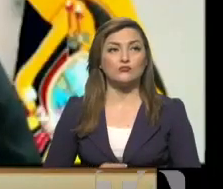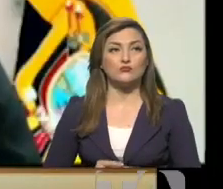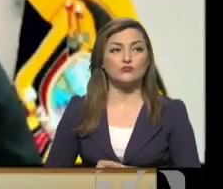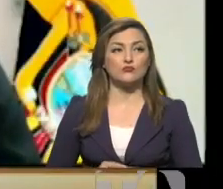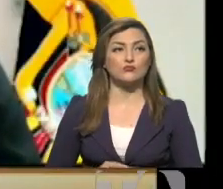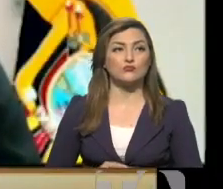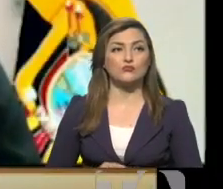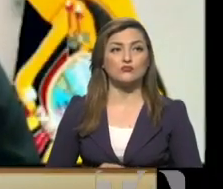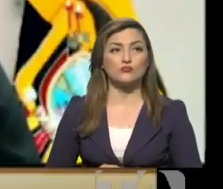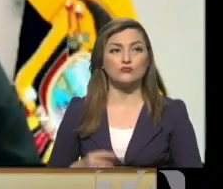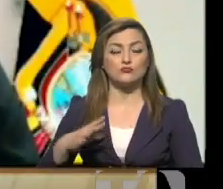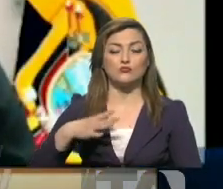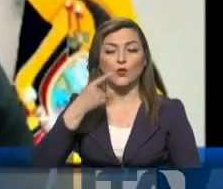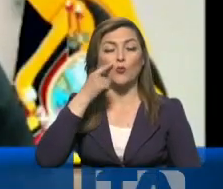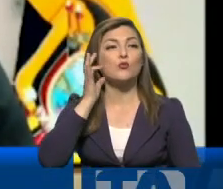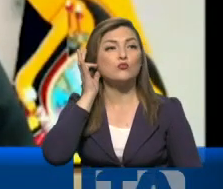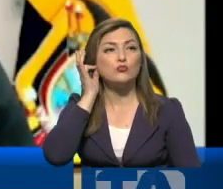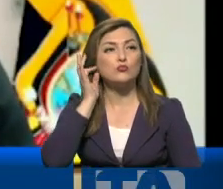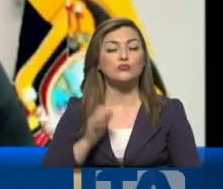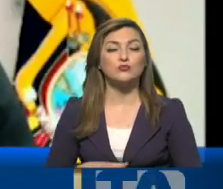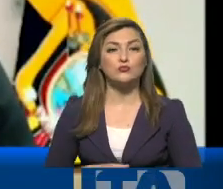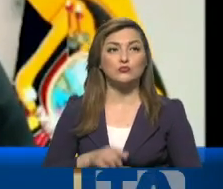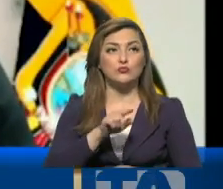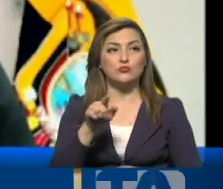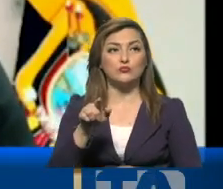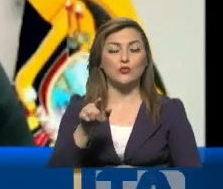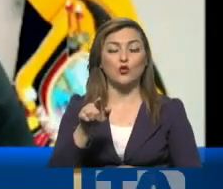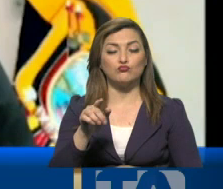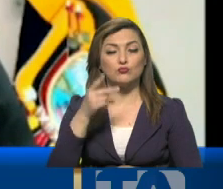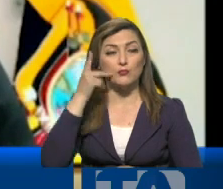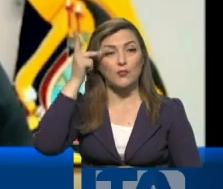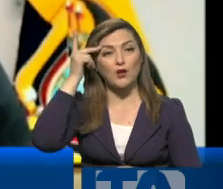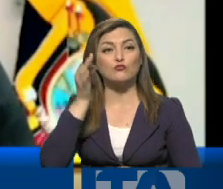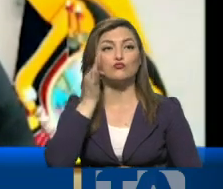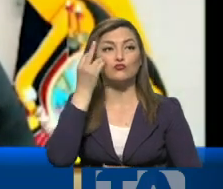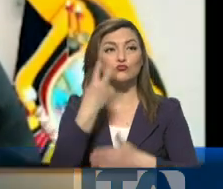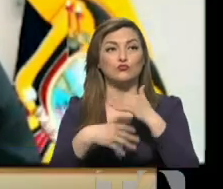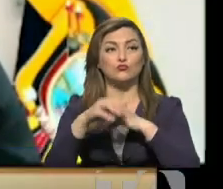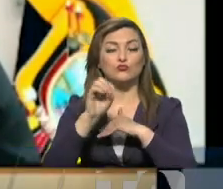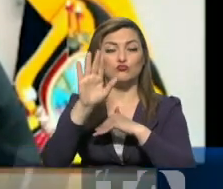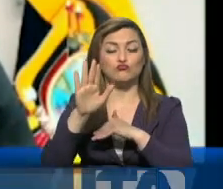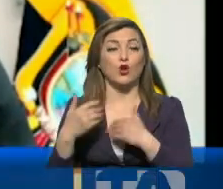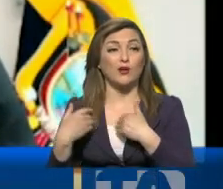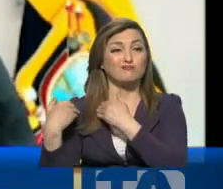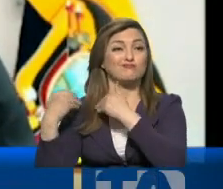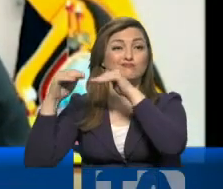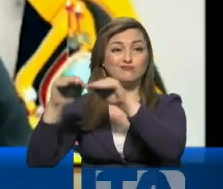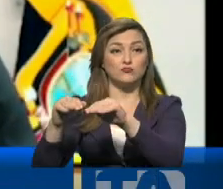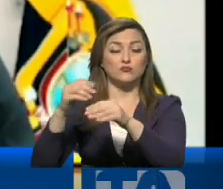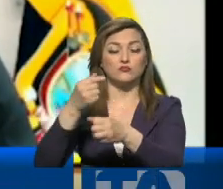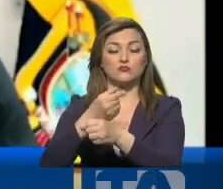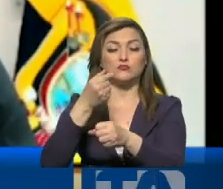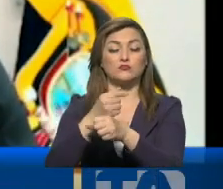sus manos, señoras y señores asambleístas, está el presente de nuestros padres y el futuro de nuestros hijos. Así, la